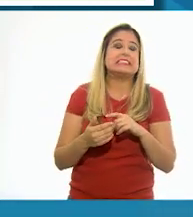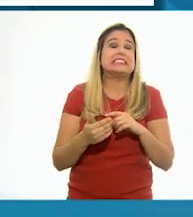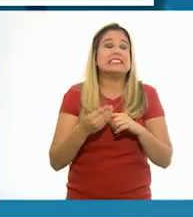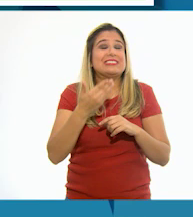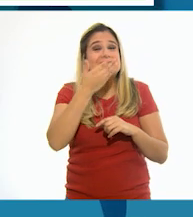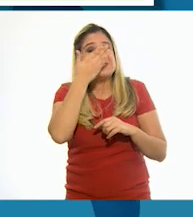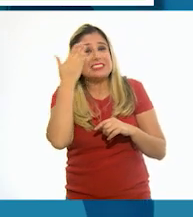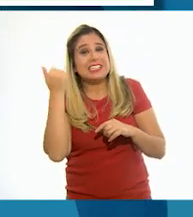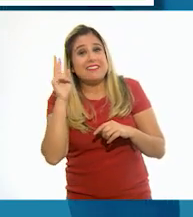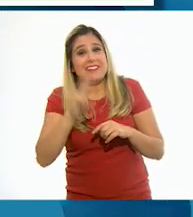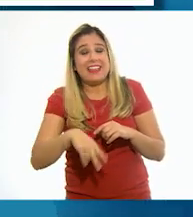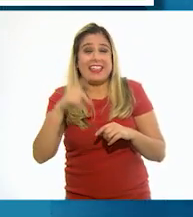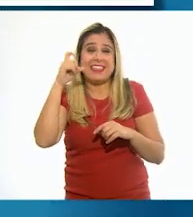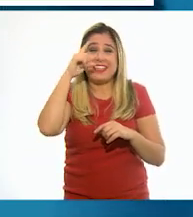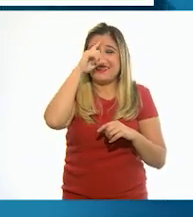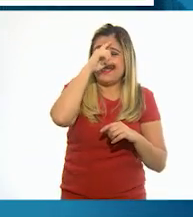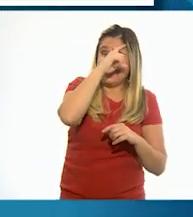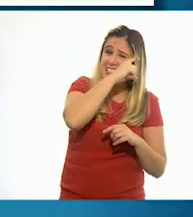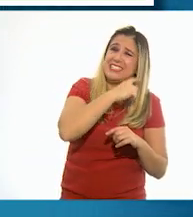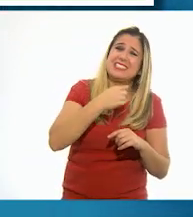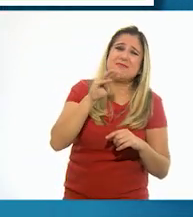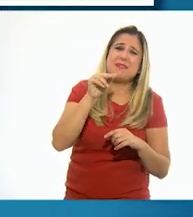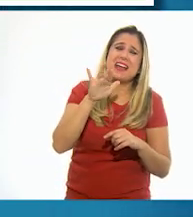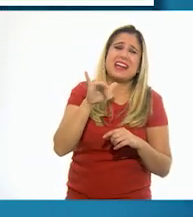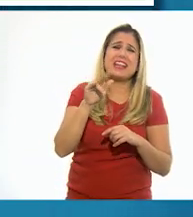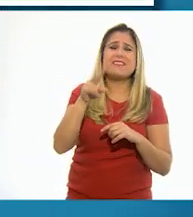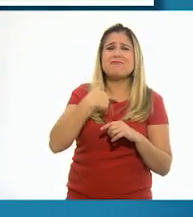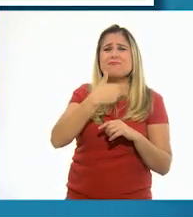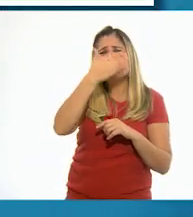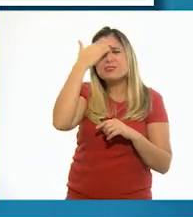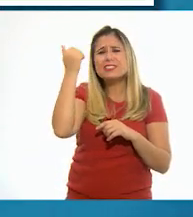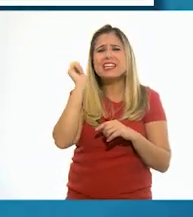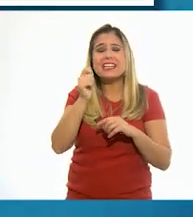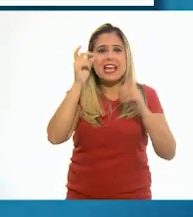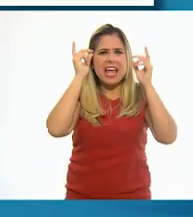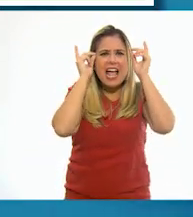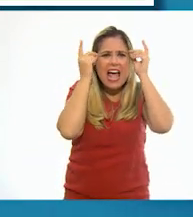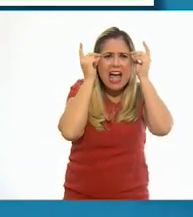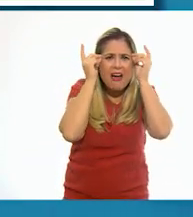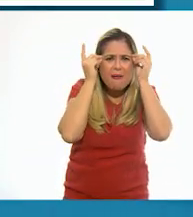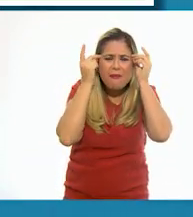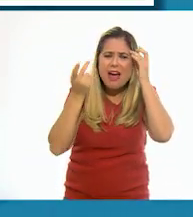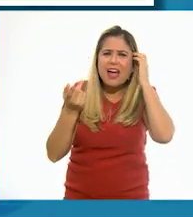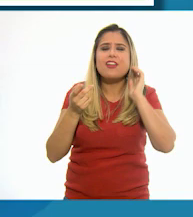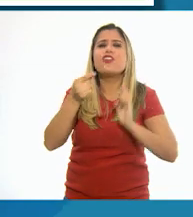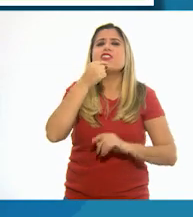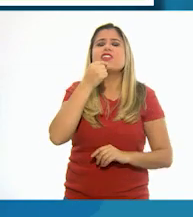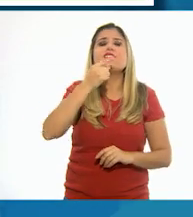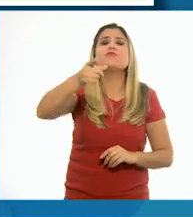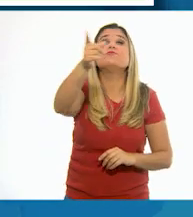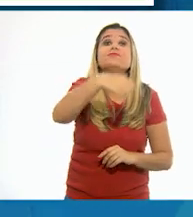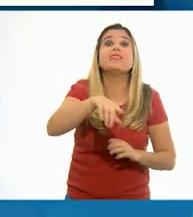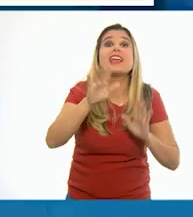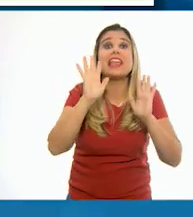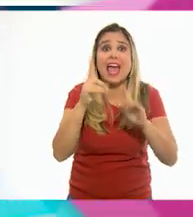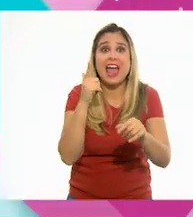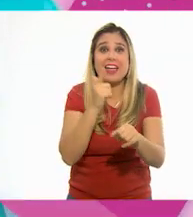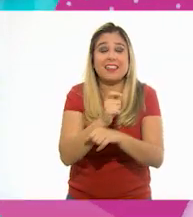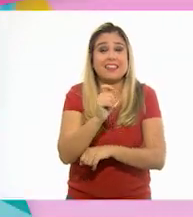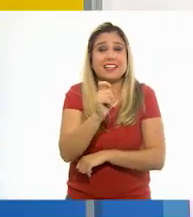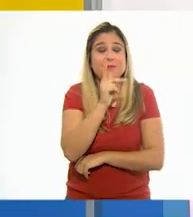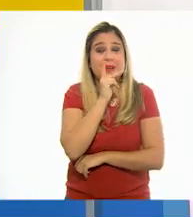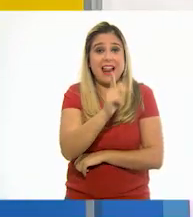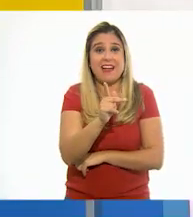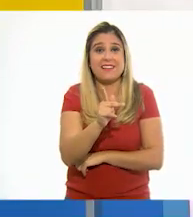está muy difícil, María. Creo que no puedo adivinar cuál es. Tiene un caballo, pero... ¿Ustedes, niñas y niños, ya descifraron el